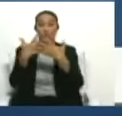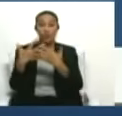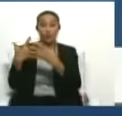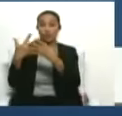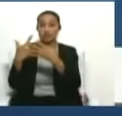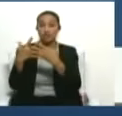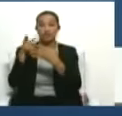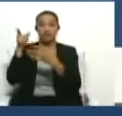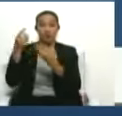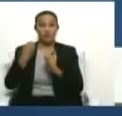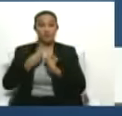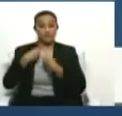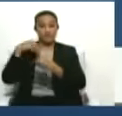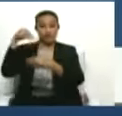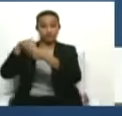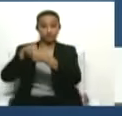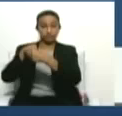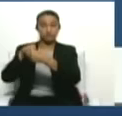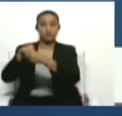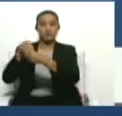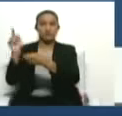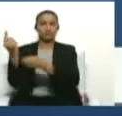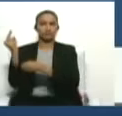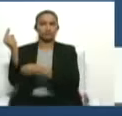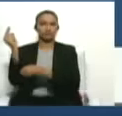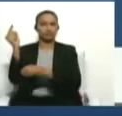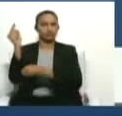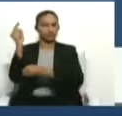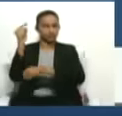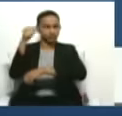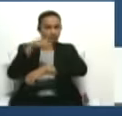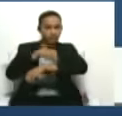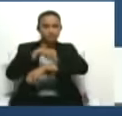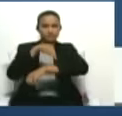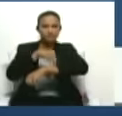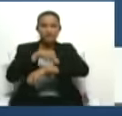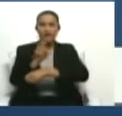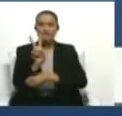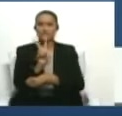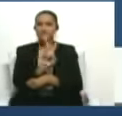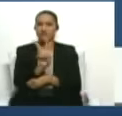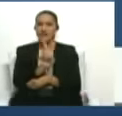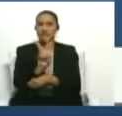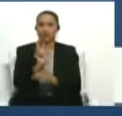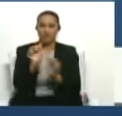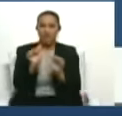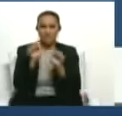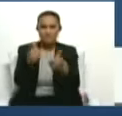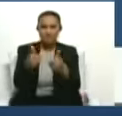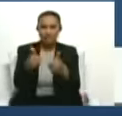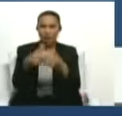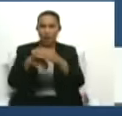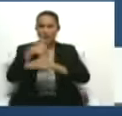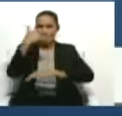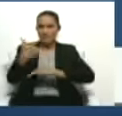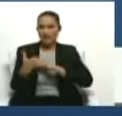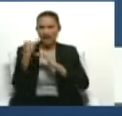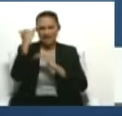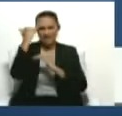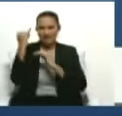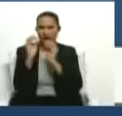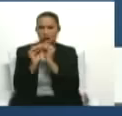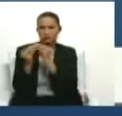clandestinamente y fue detenido por las autoridades venezolanas, que lo teníamos, como dicen en el argot, ploteado desde hace